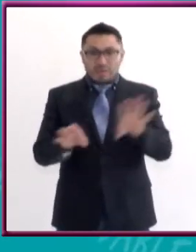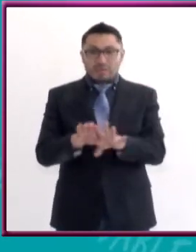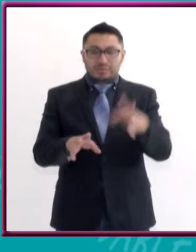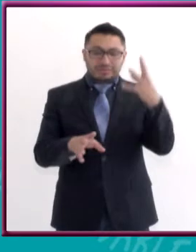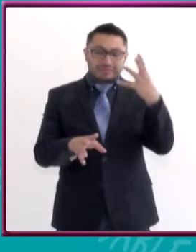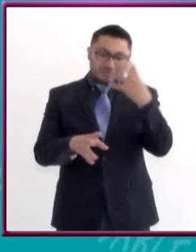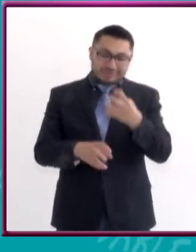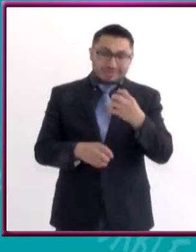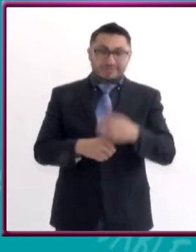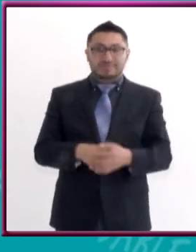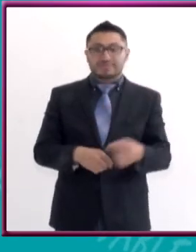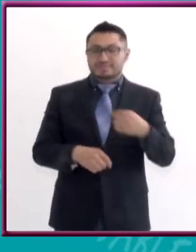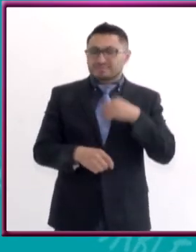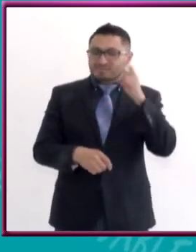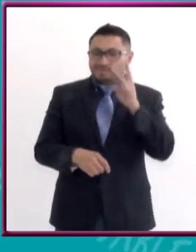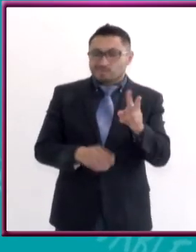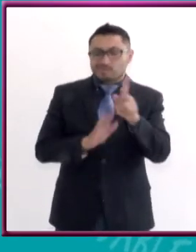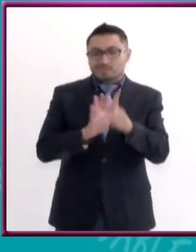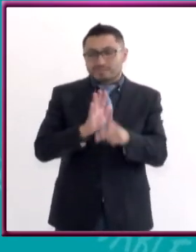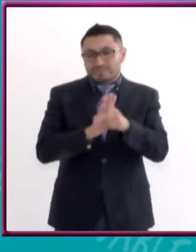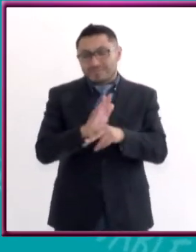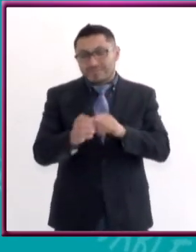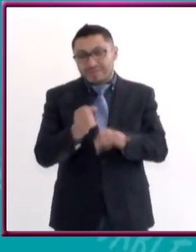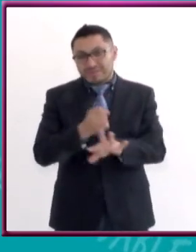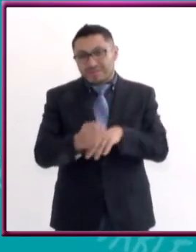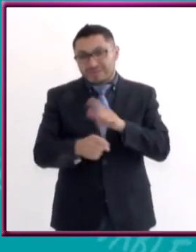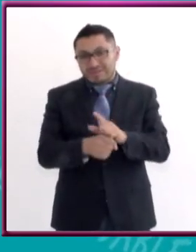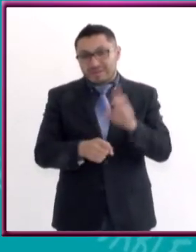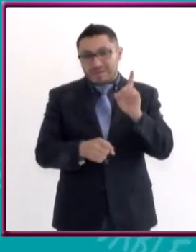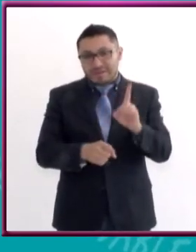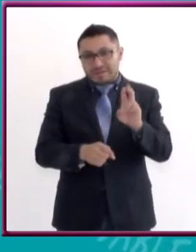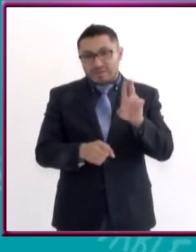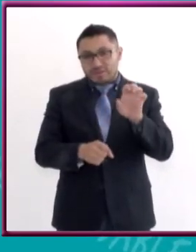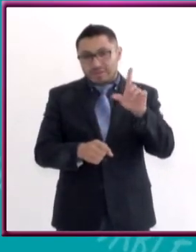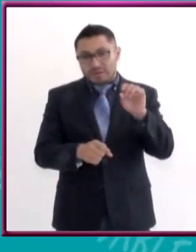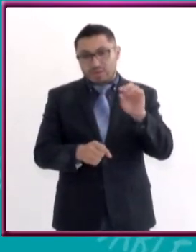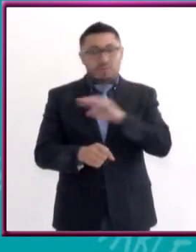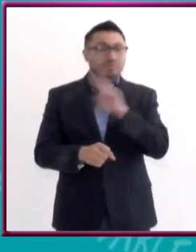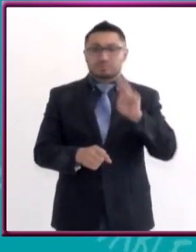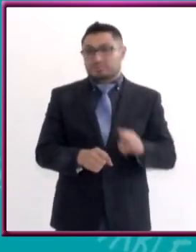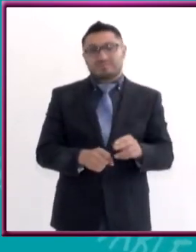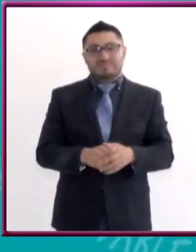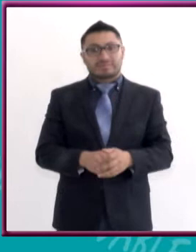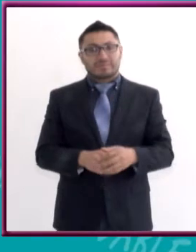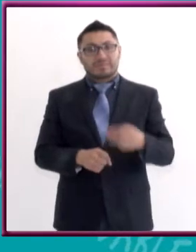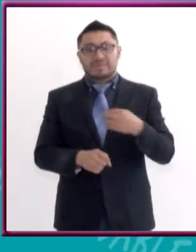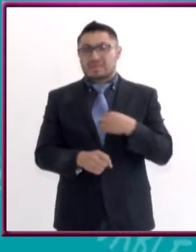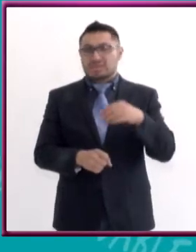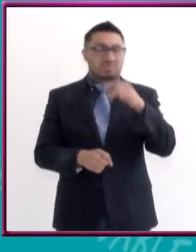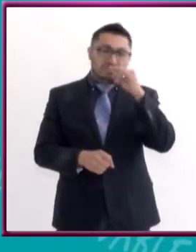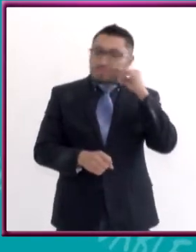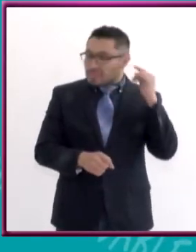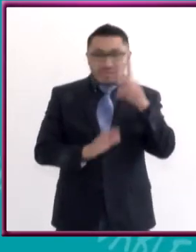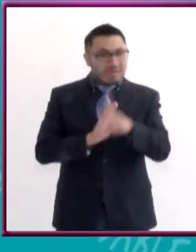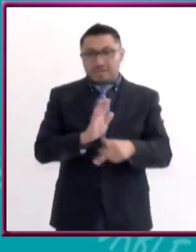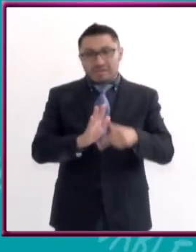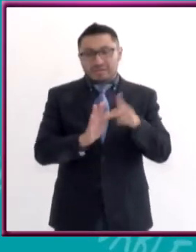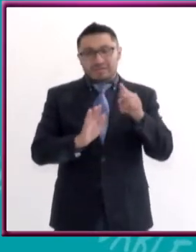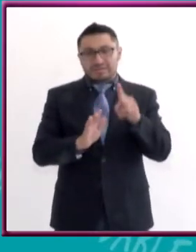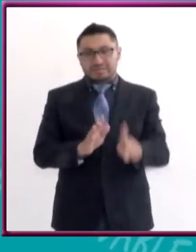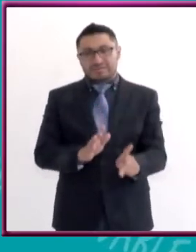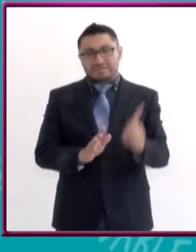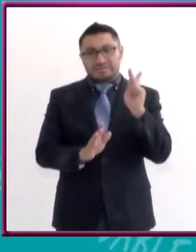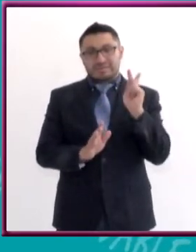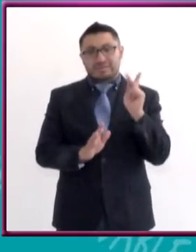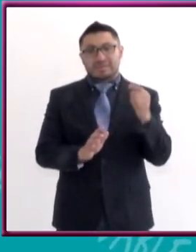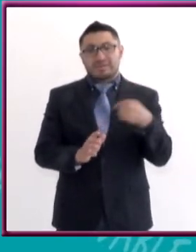estatua. Sí he visto un video de un animal en duelo. No, nunca. No he visto videos,